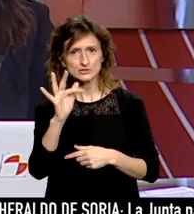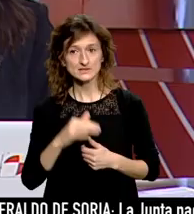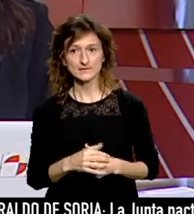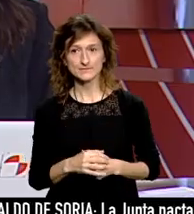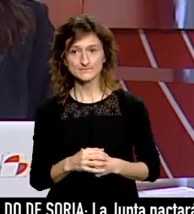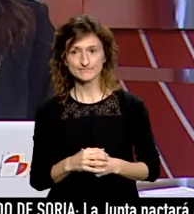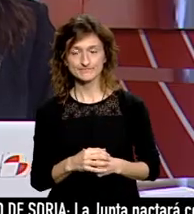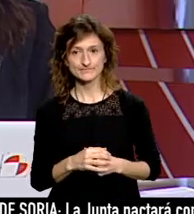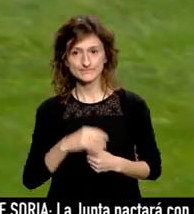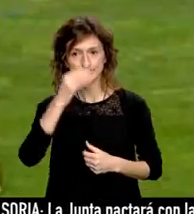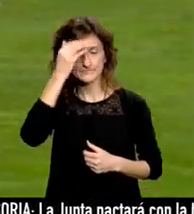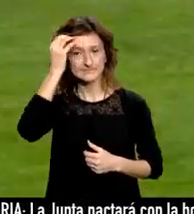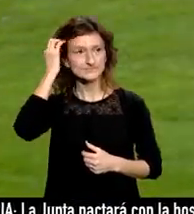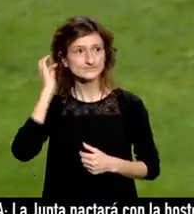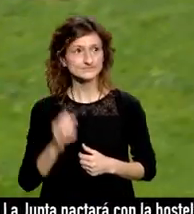positiva.